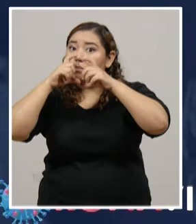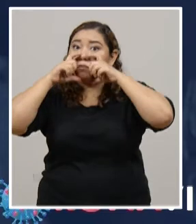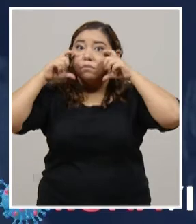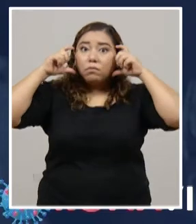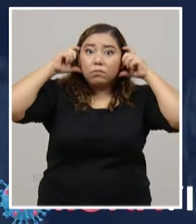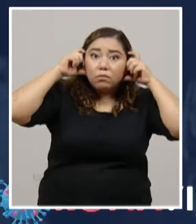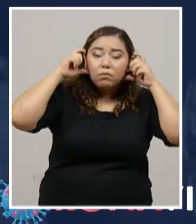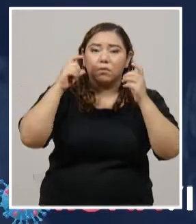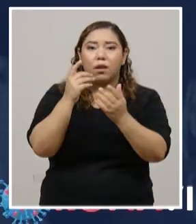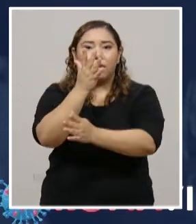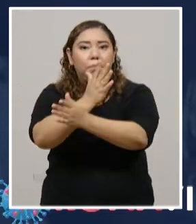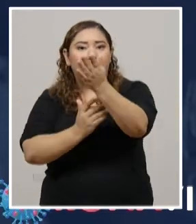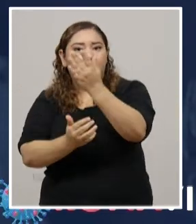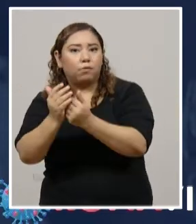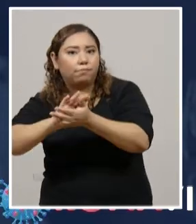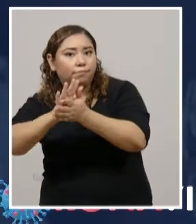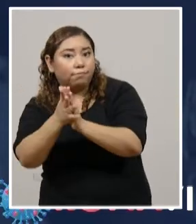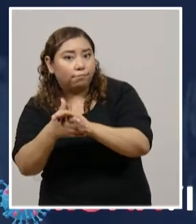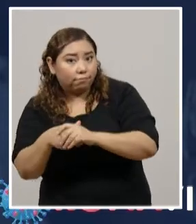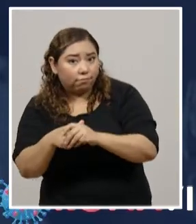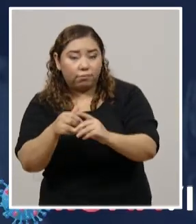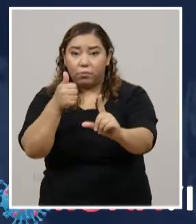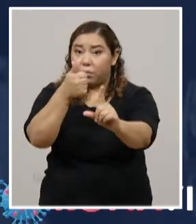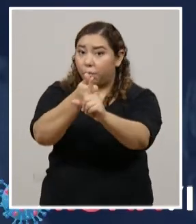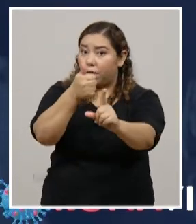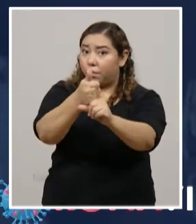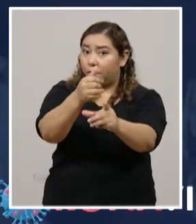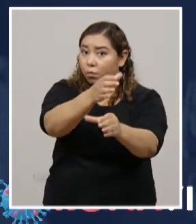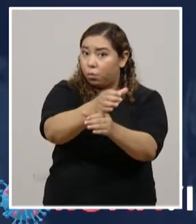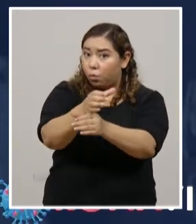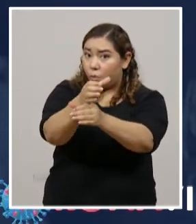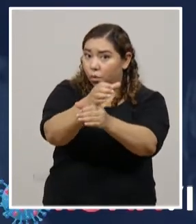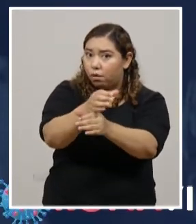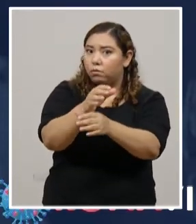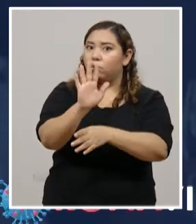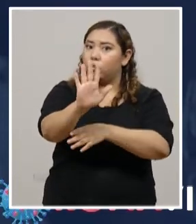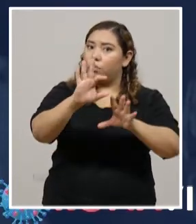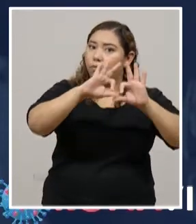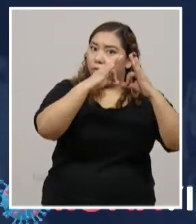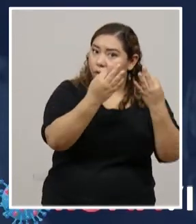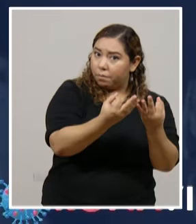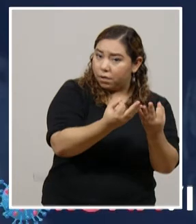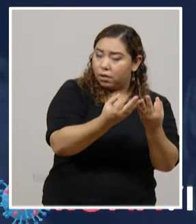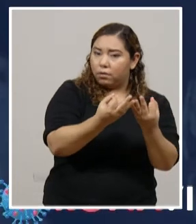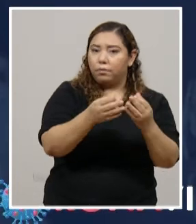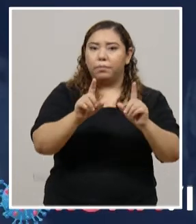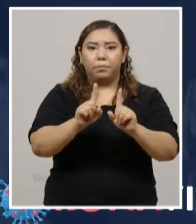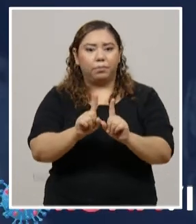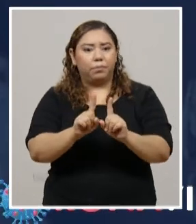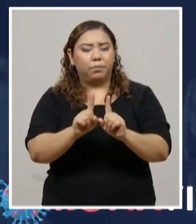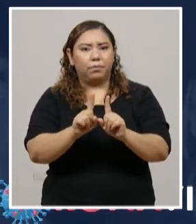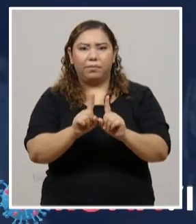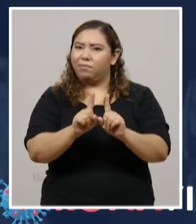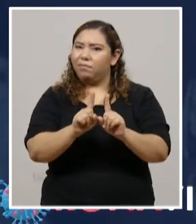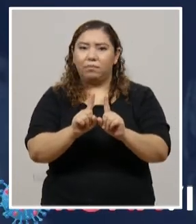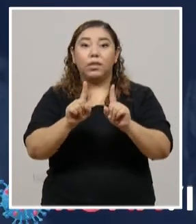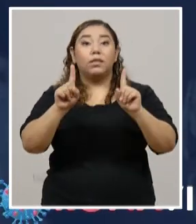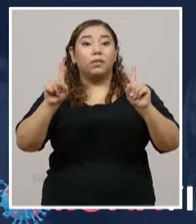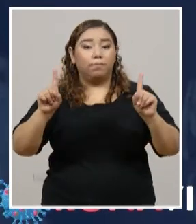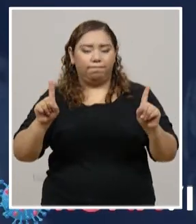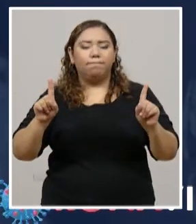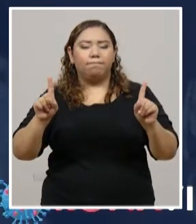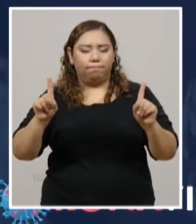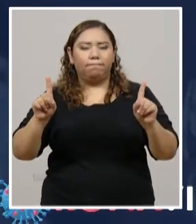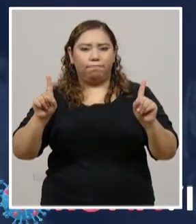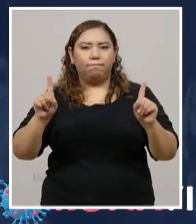mostrar respeto y amor por usted mismo y por los demás. Guarde el distanciamiento social. 1,5 a